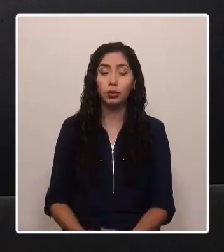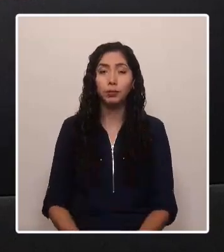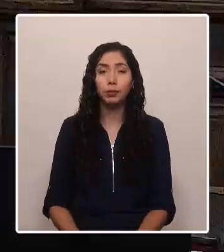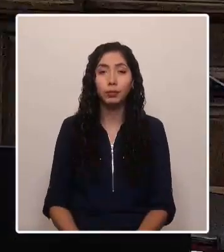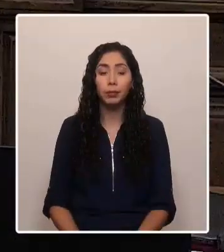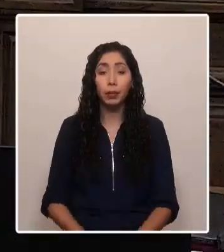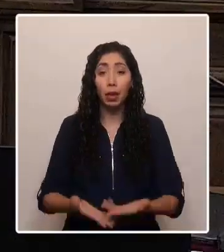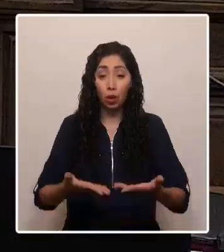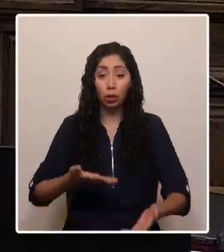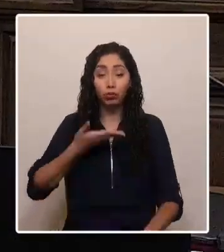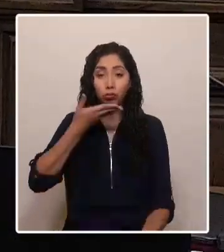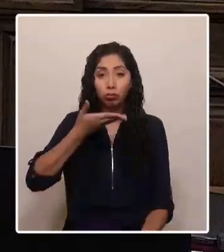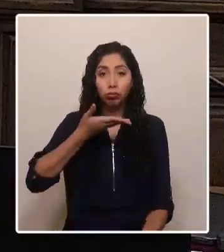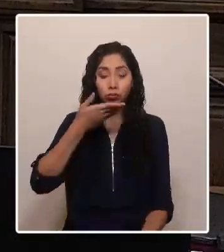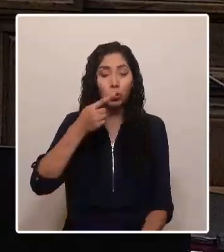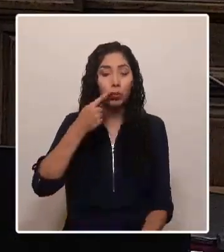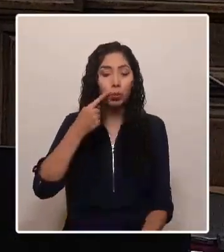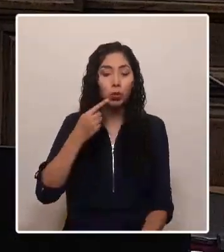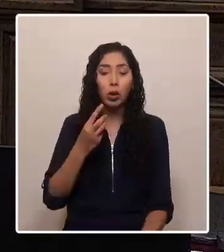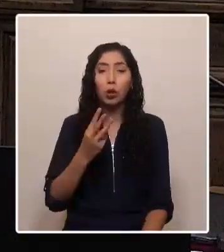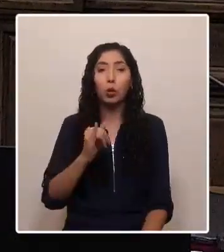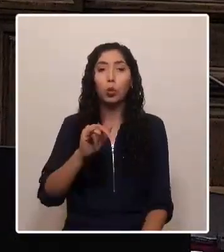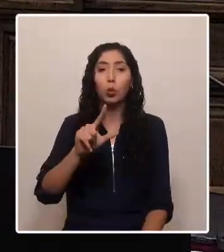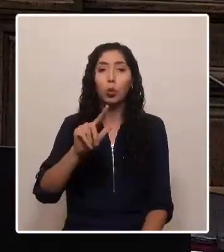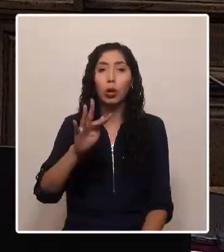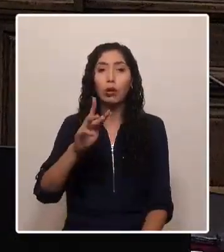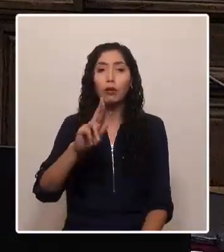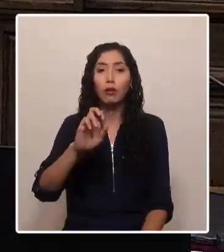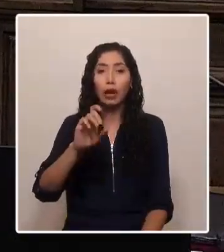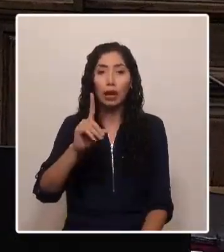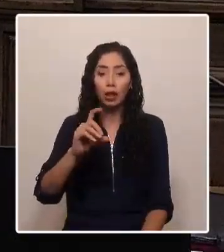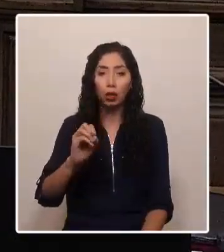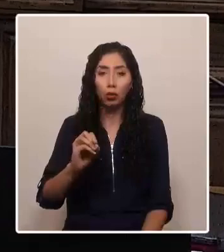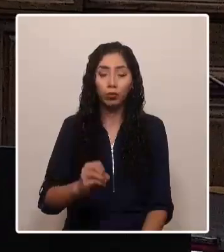Tiene la palabra el convencional Wilfredo Bacián.